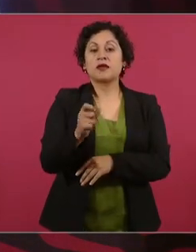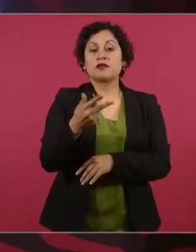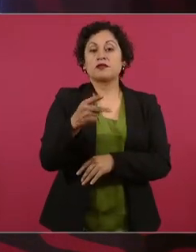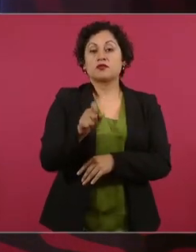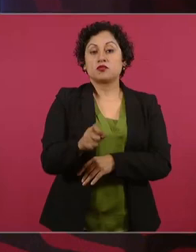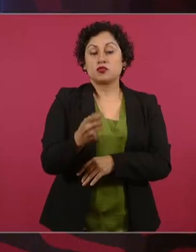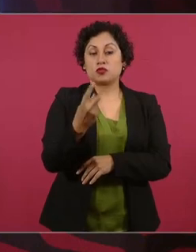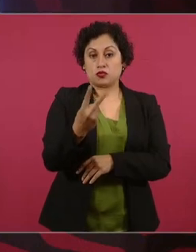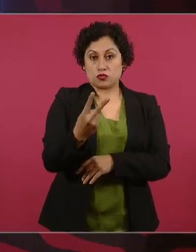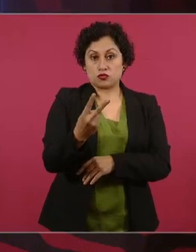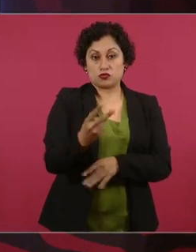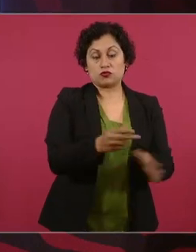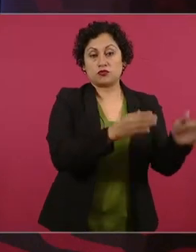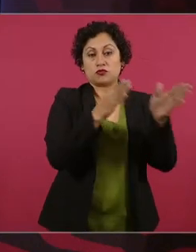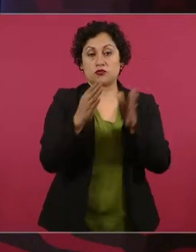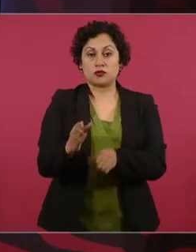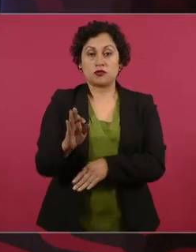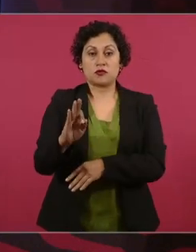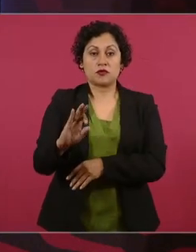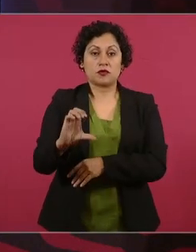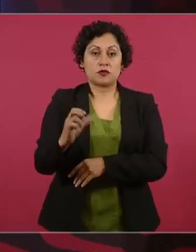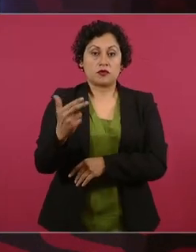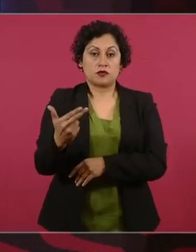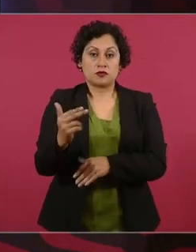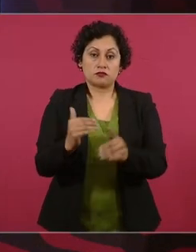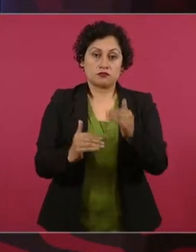con Calderón la aumentó